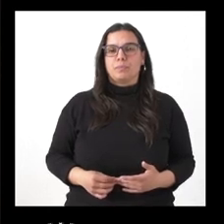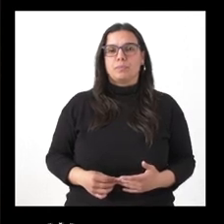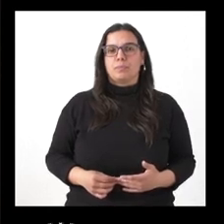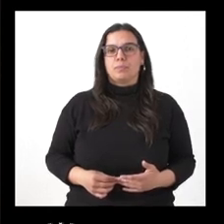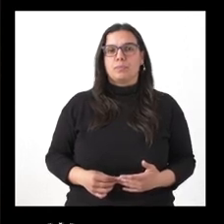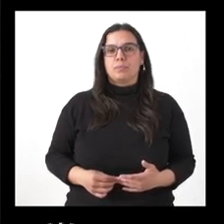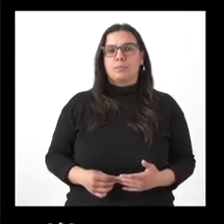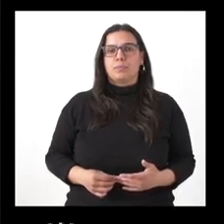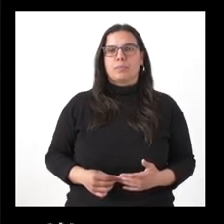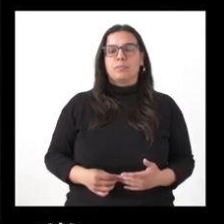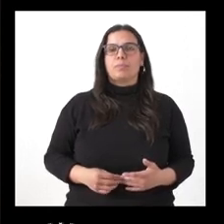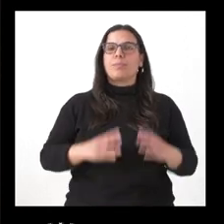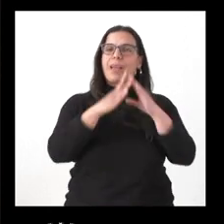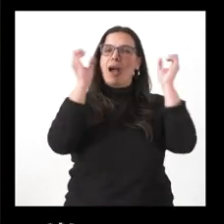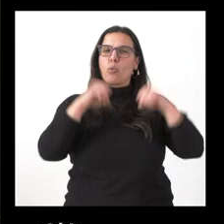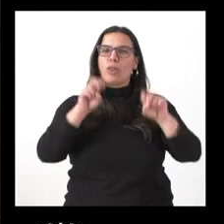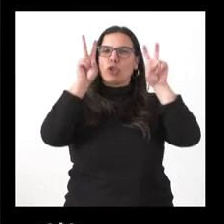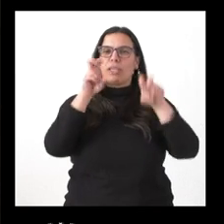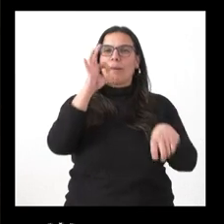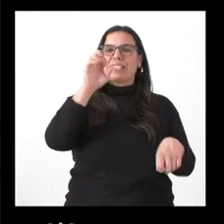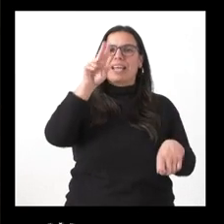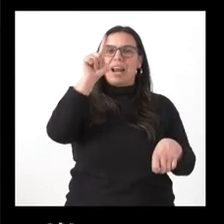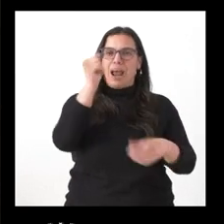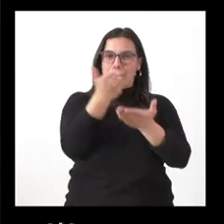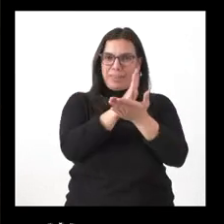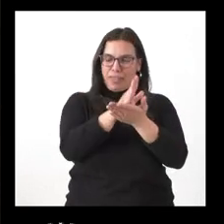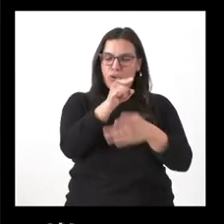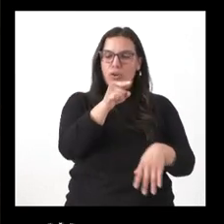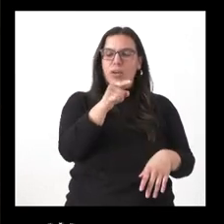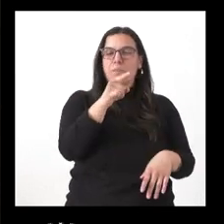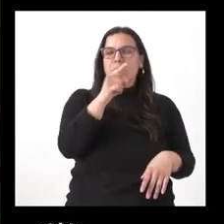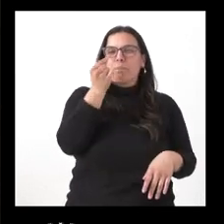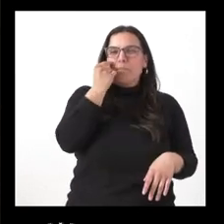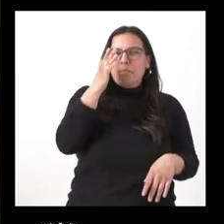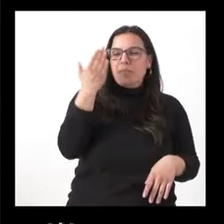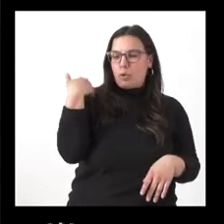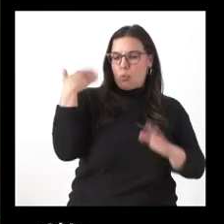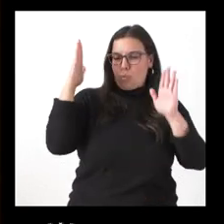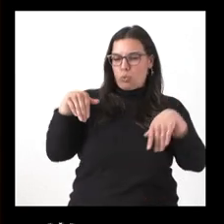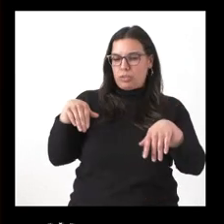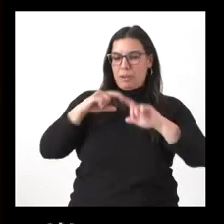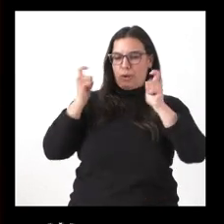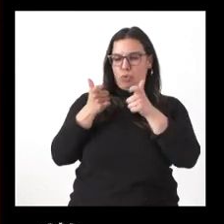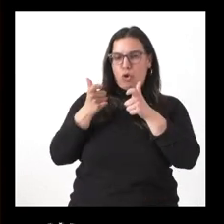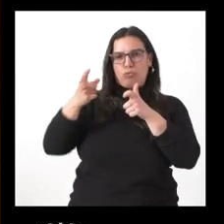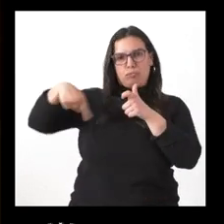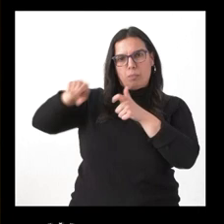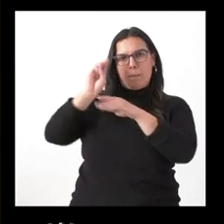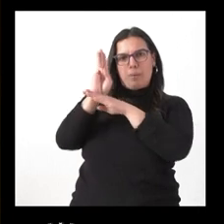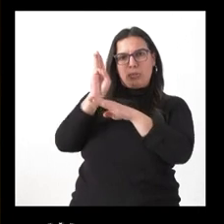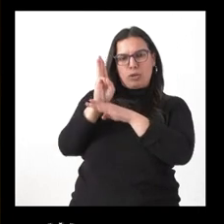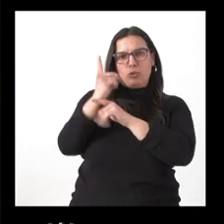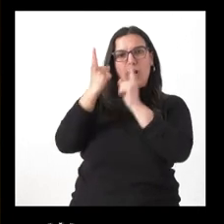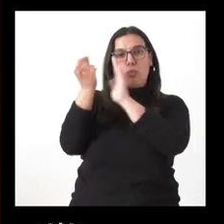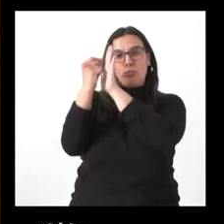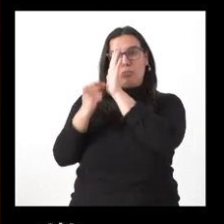el acuerdo del serla quiero recordar que en la reunión de la última reunión del patronato incluso sacaron algunos de los